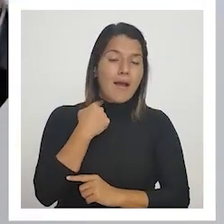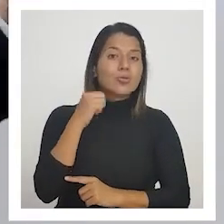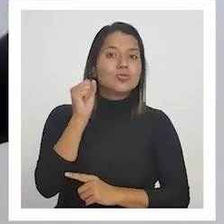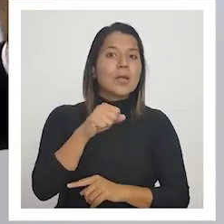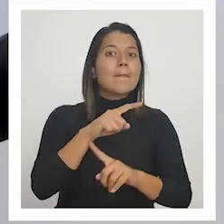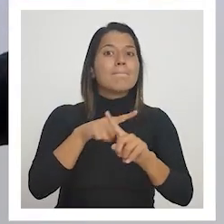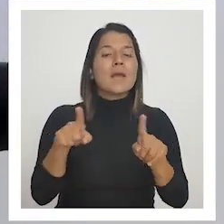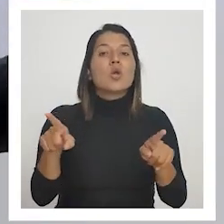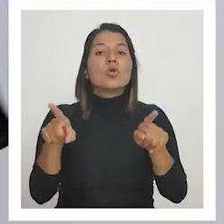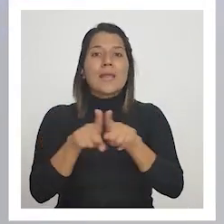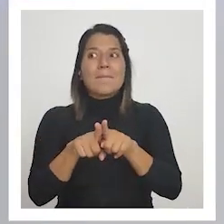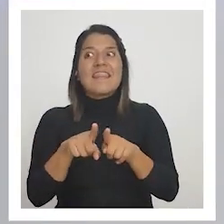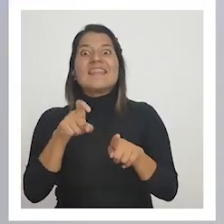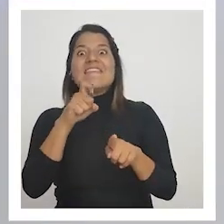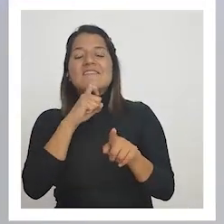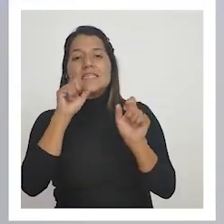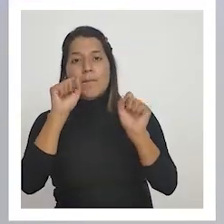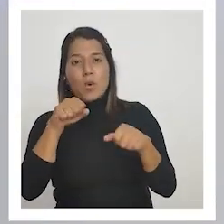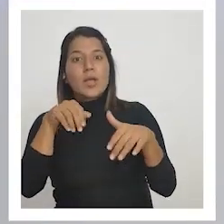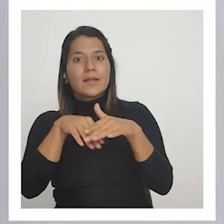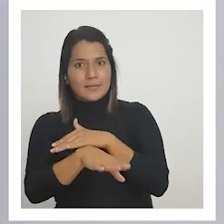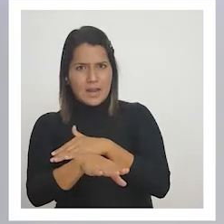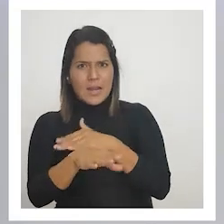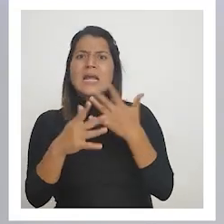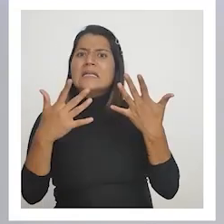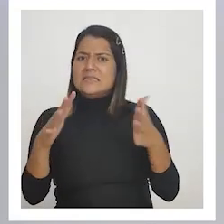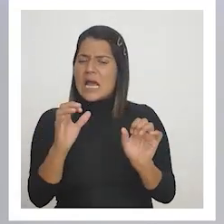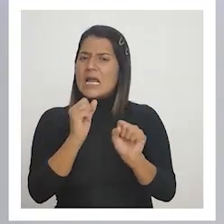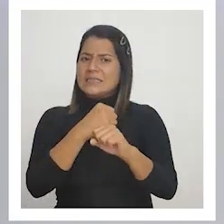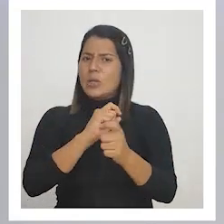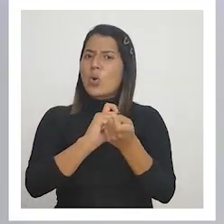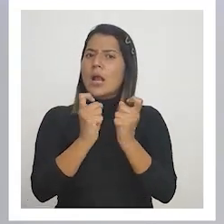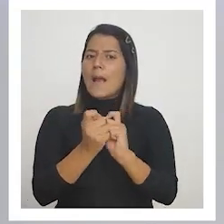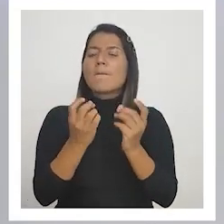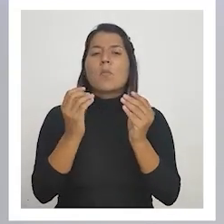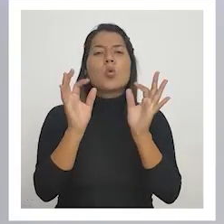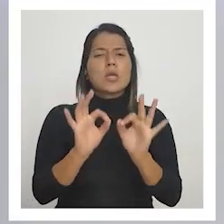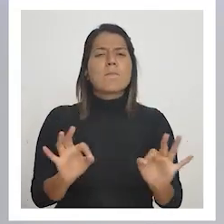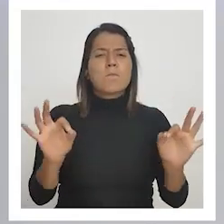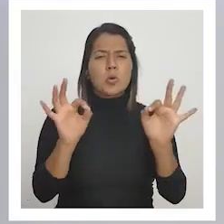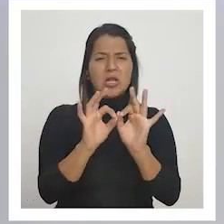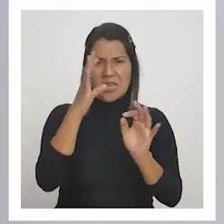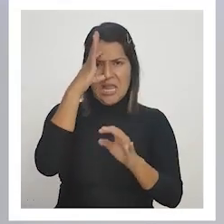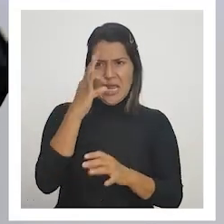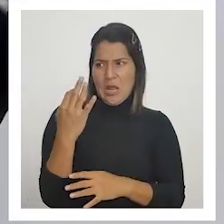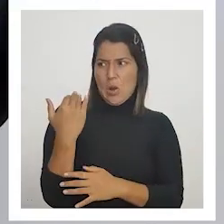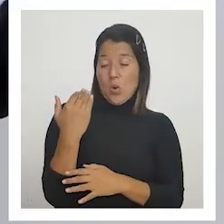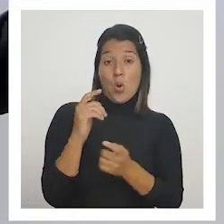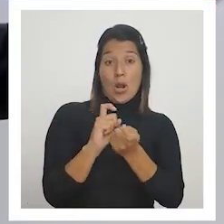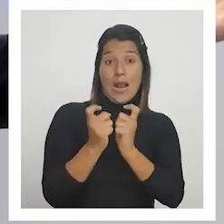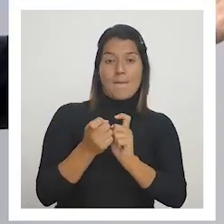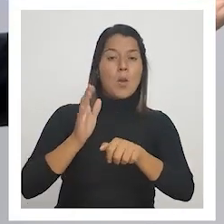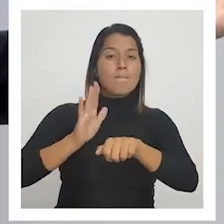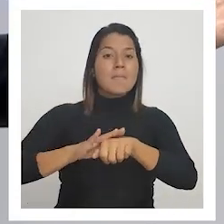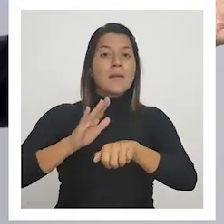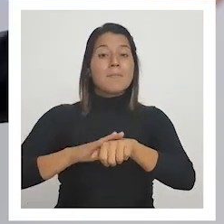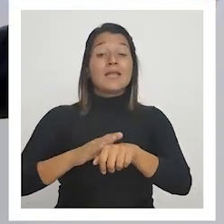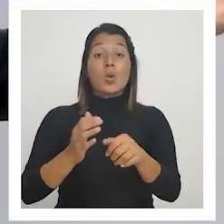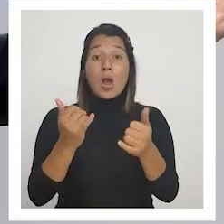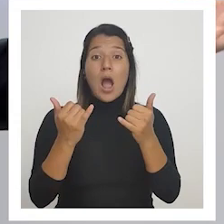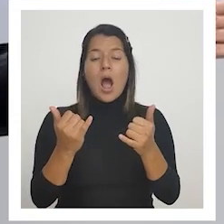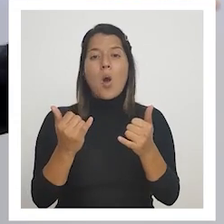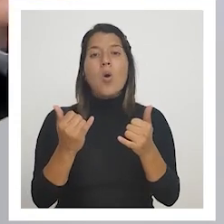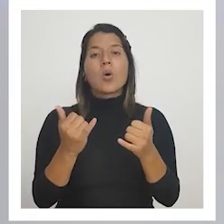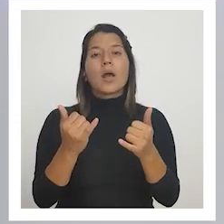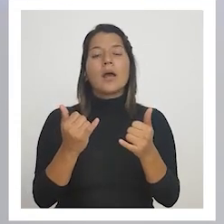Se han hecho reformas importantes. Yo creo que las recientes reformas que permitieron que se pasara de una retroactividad de